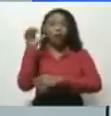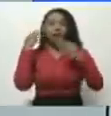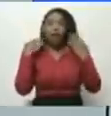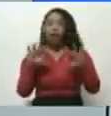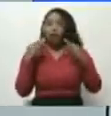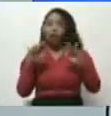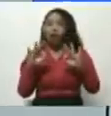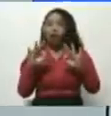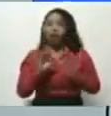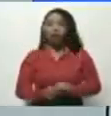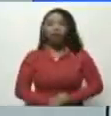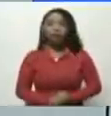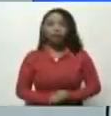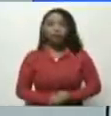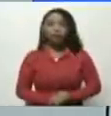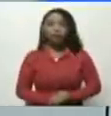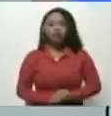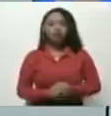naturaleza.